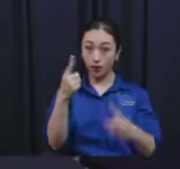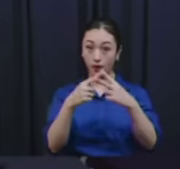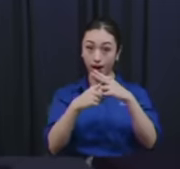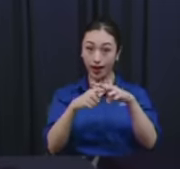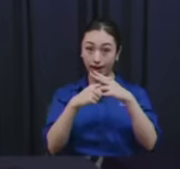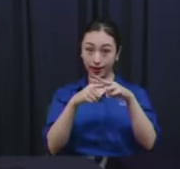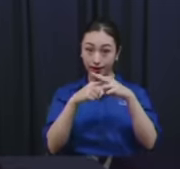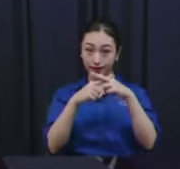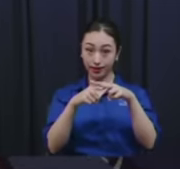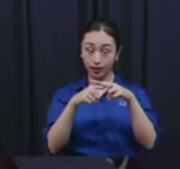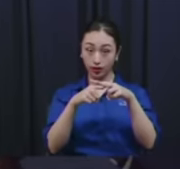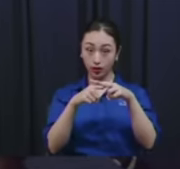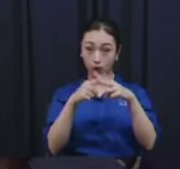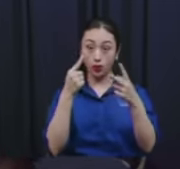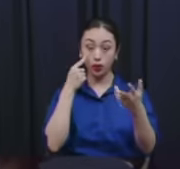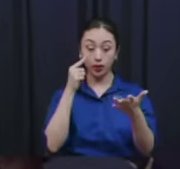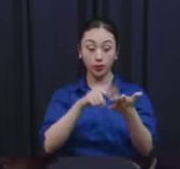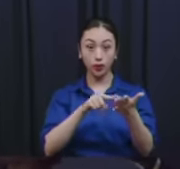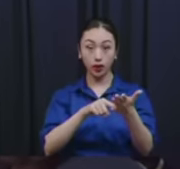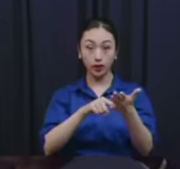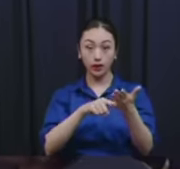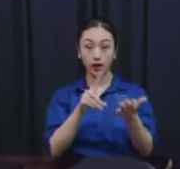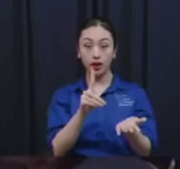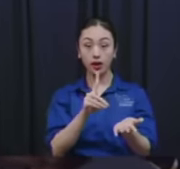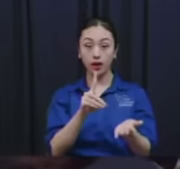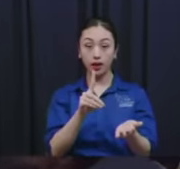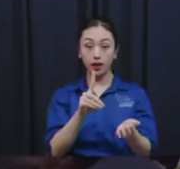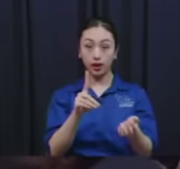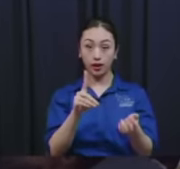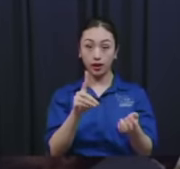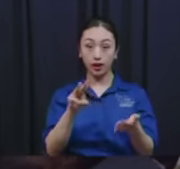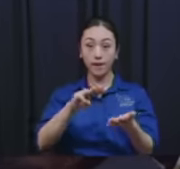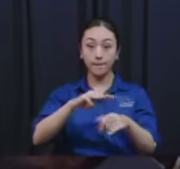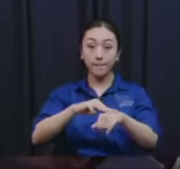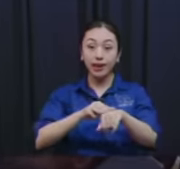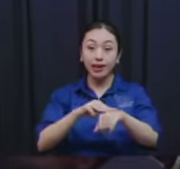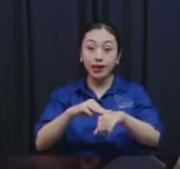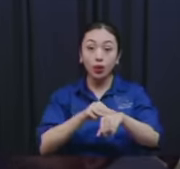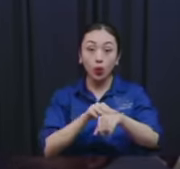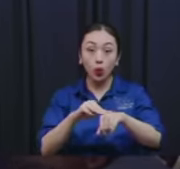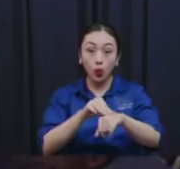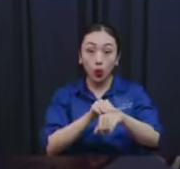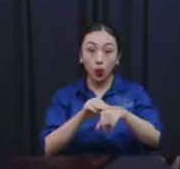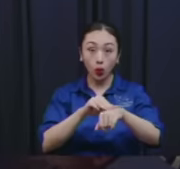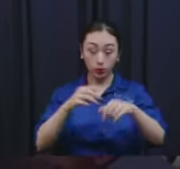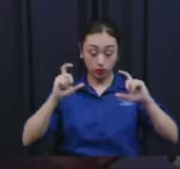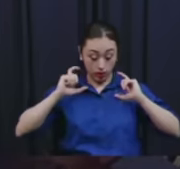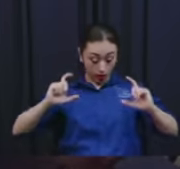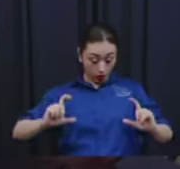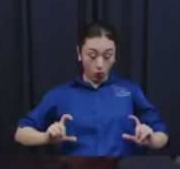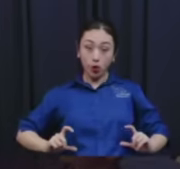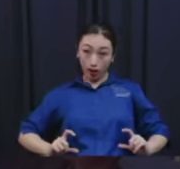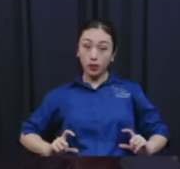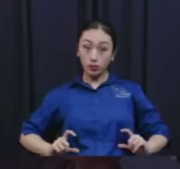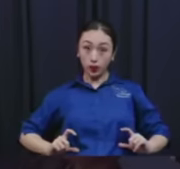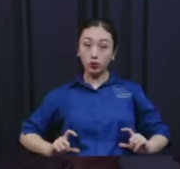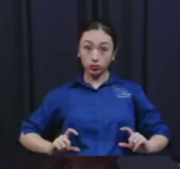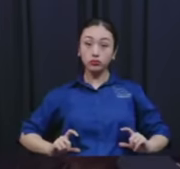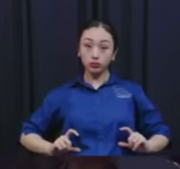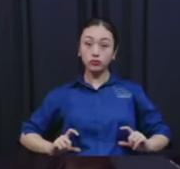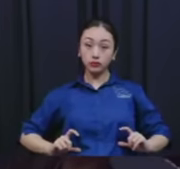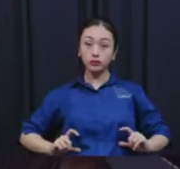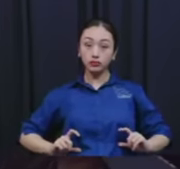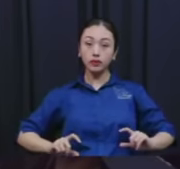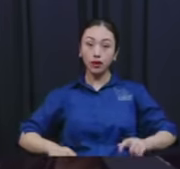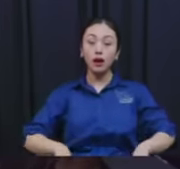sistema cardiovascular su sistema muscular su sistema óseo para ya luego ponerle un sistema de entrenamiento